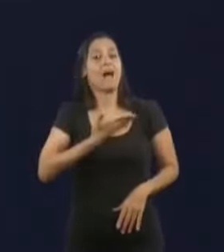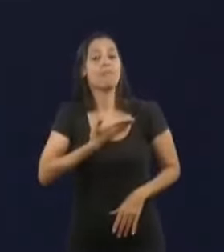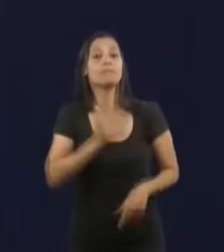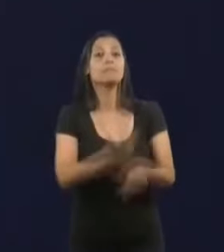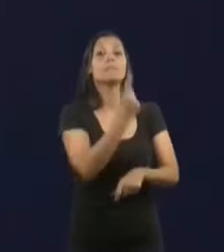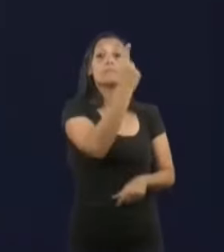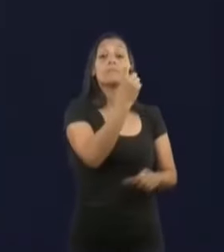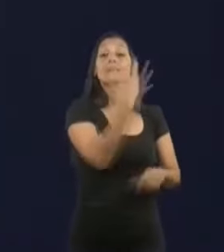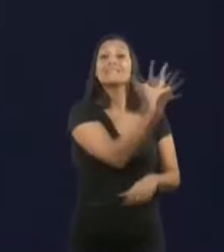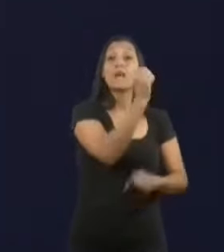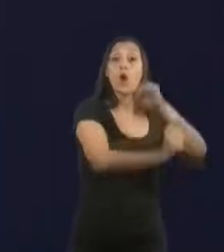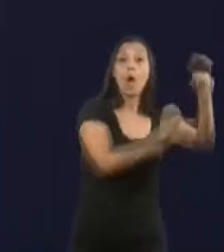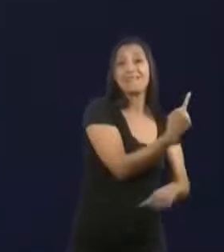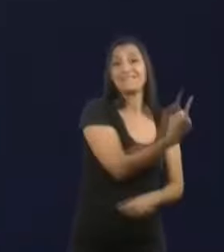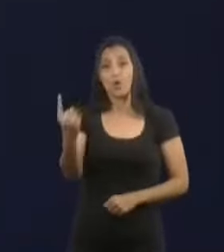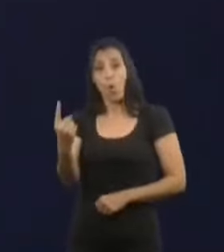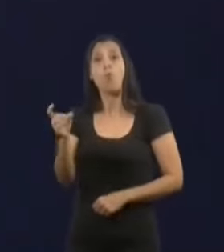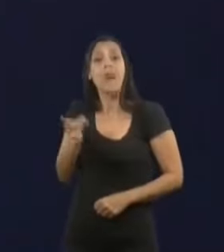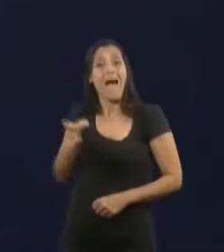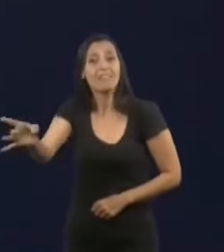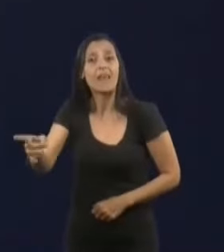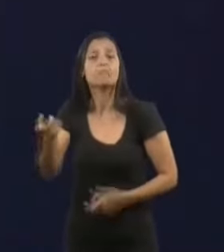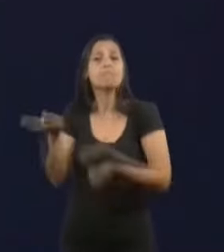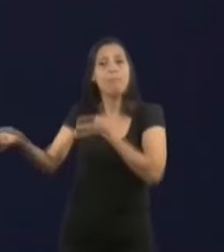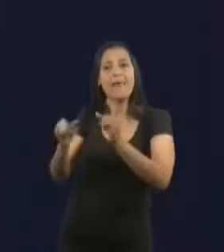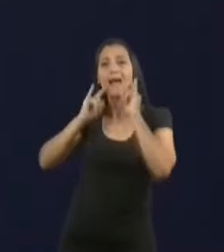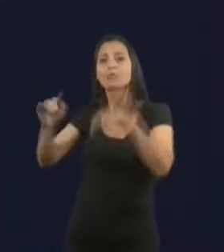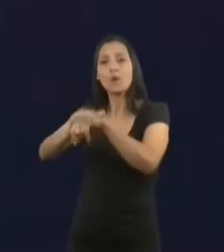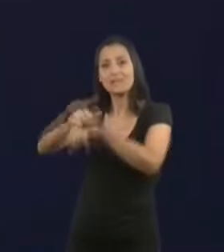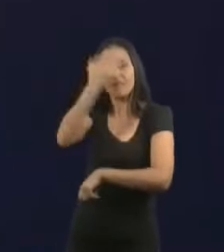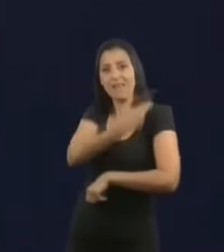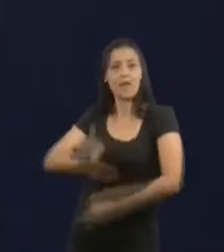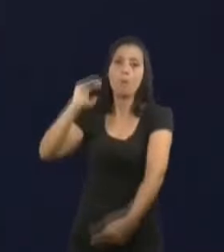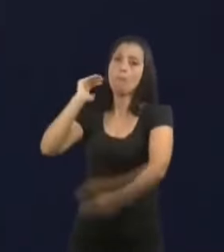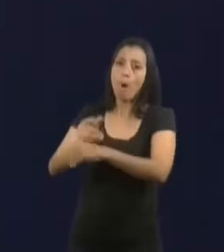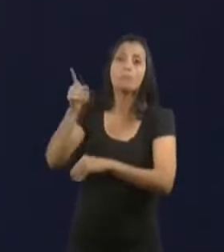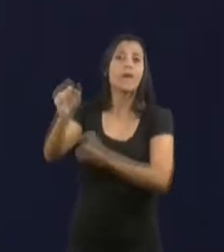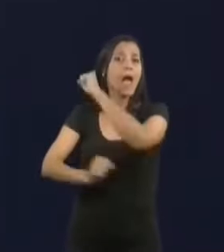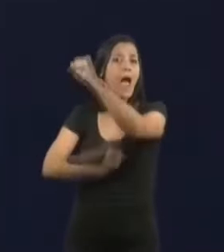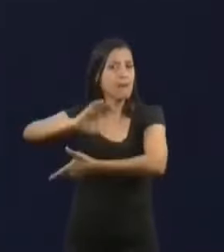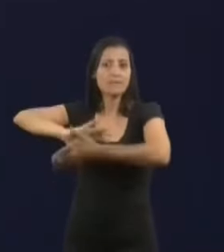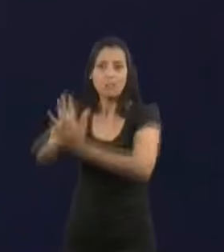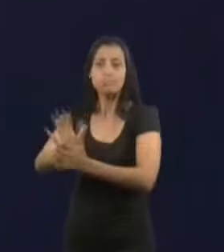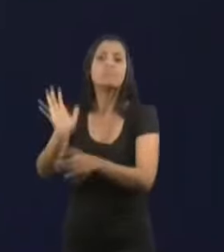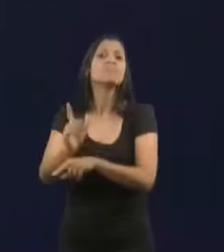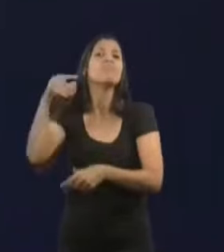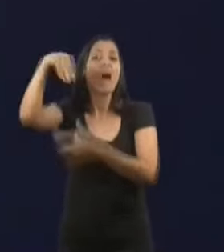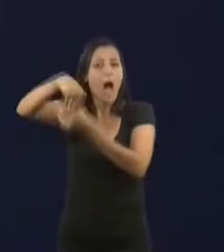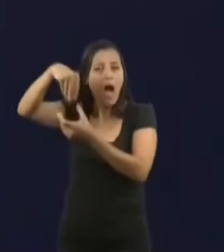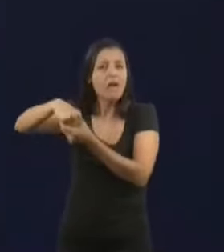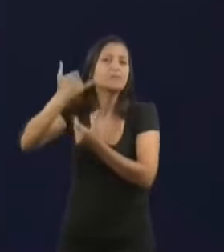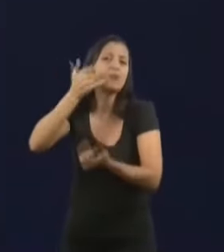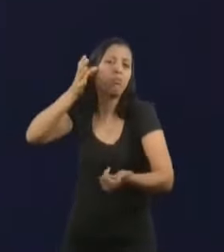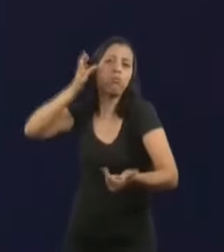cinco empresas ferroviarias que administra el estado la eliminación de esta empresa cuya estructura